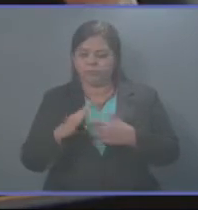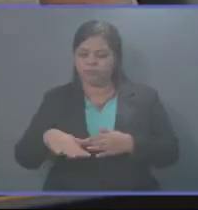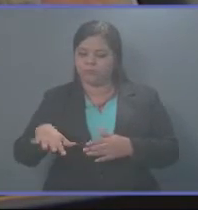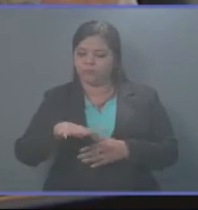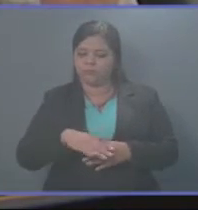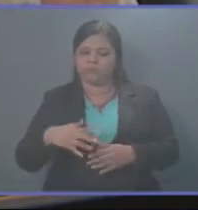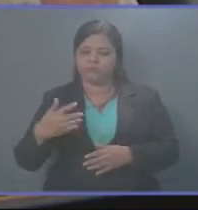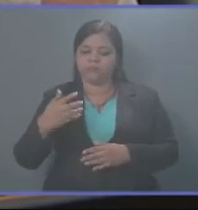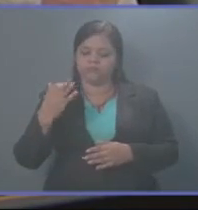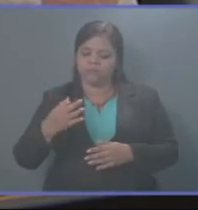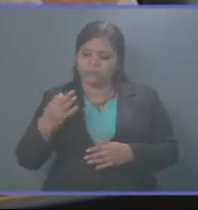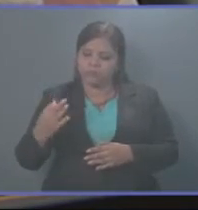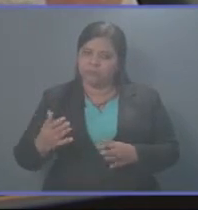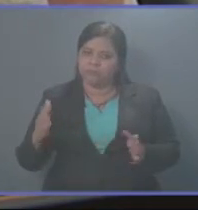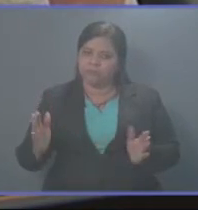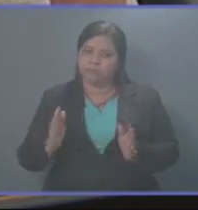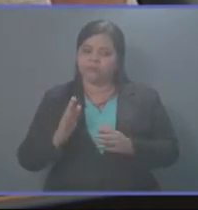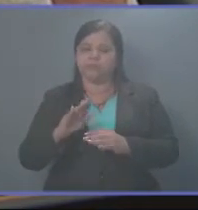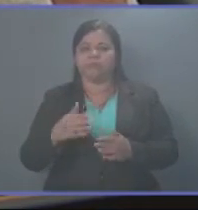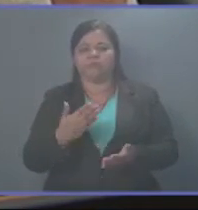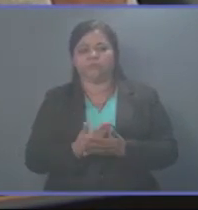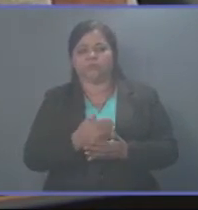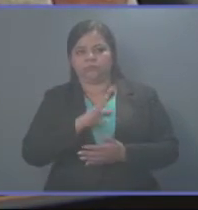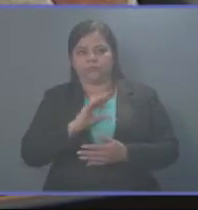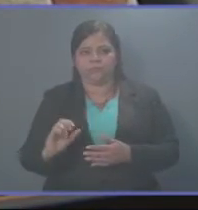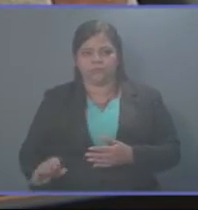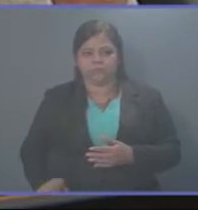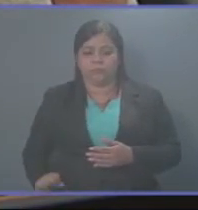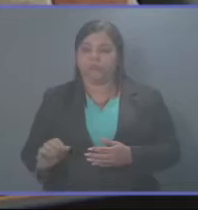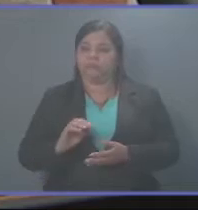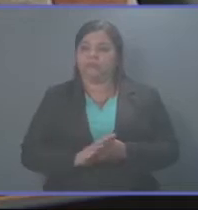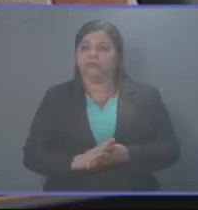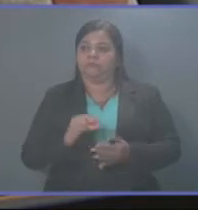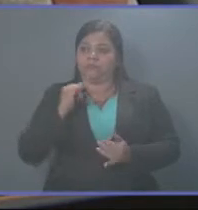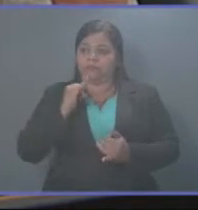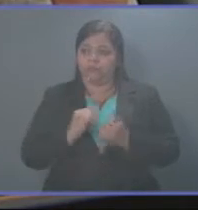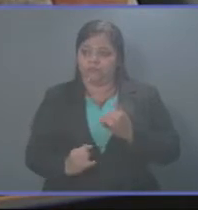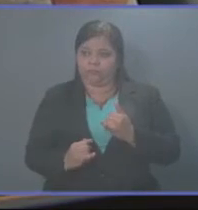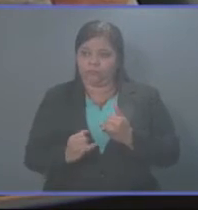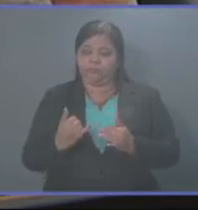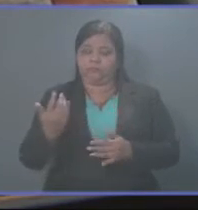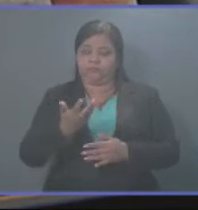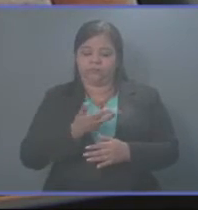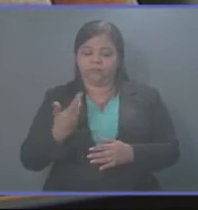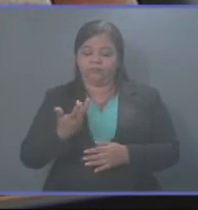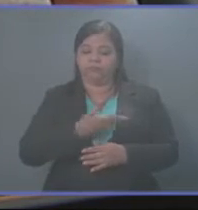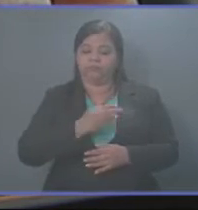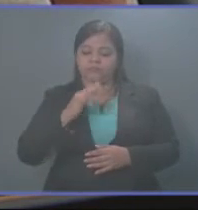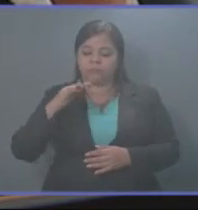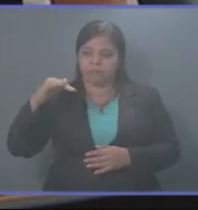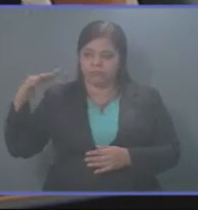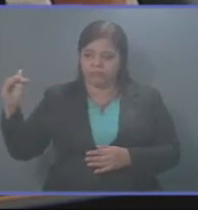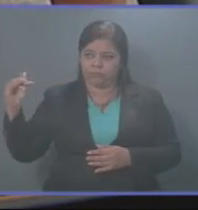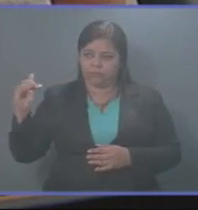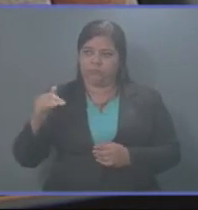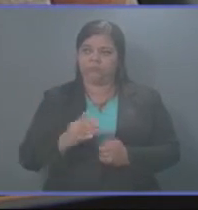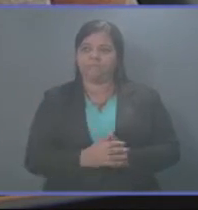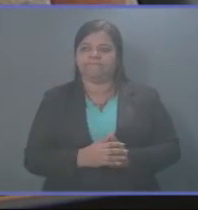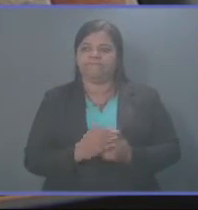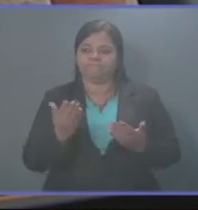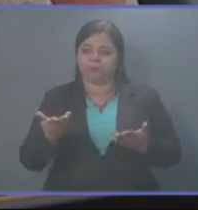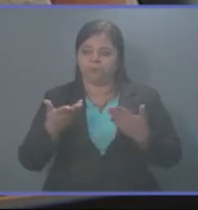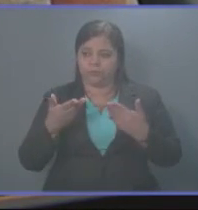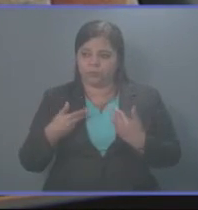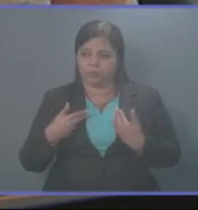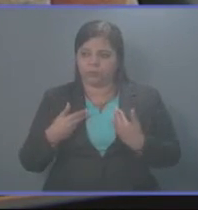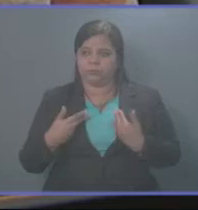necesitan para el fomento del deporte salvadoreño. Al final, seremos el país el que nos